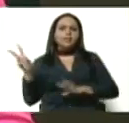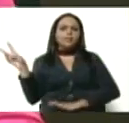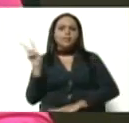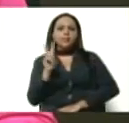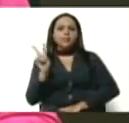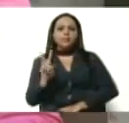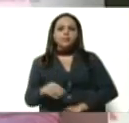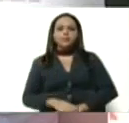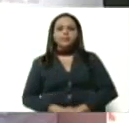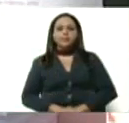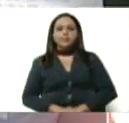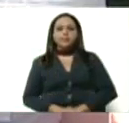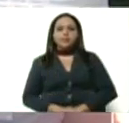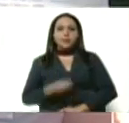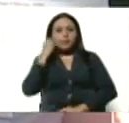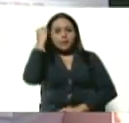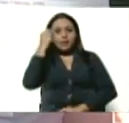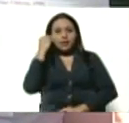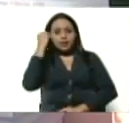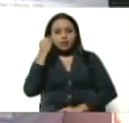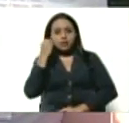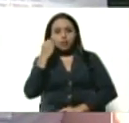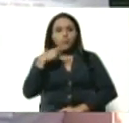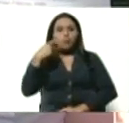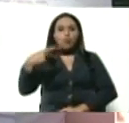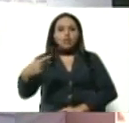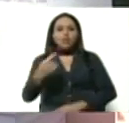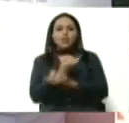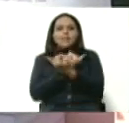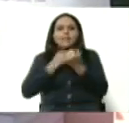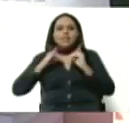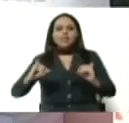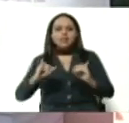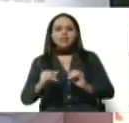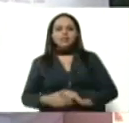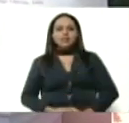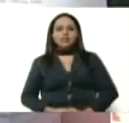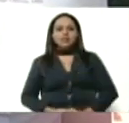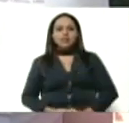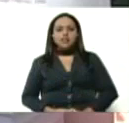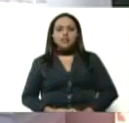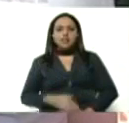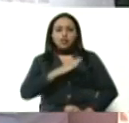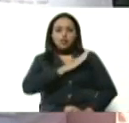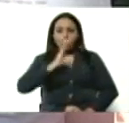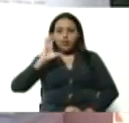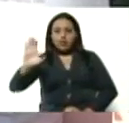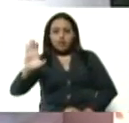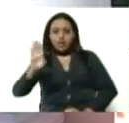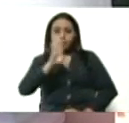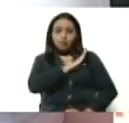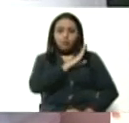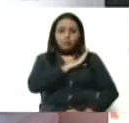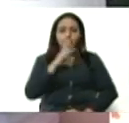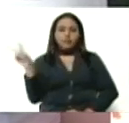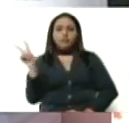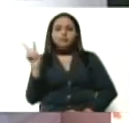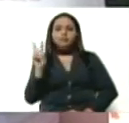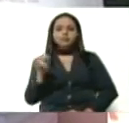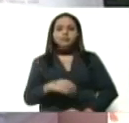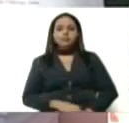Venezuela. Una concepción geopolítica de independencia, de ejercicio de soberanía por parte de Venezuela,